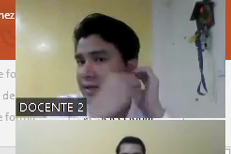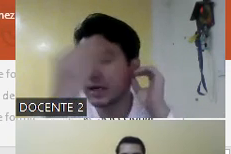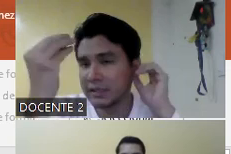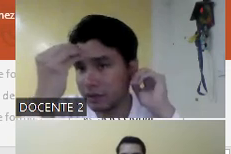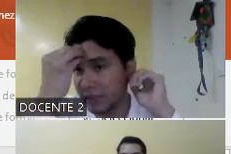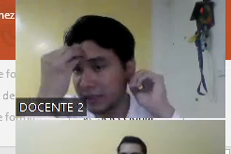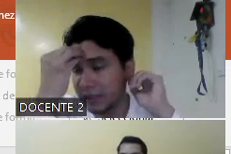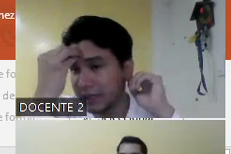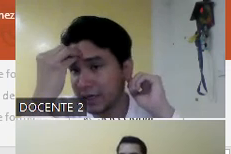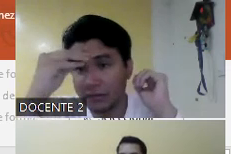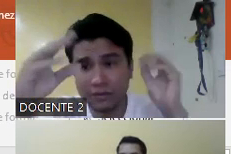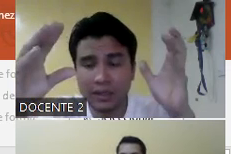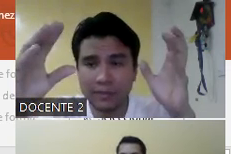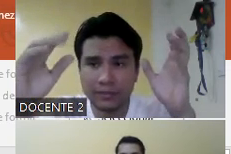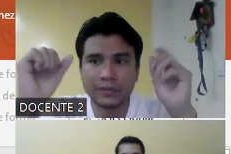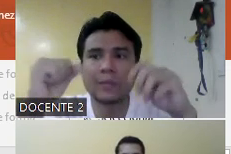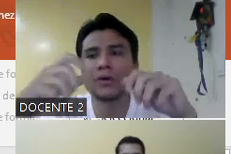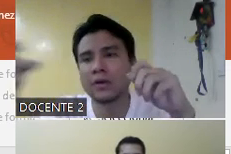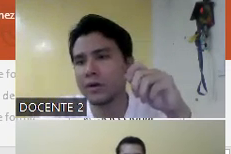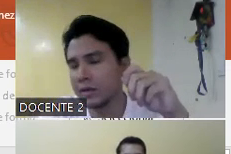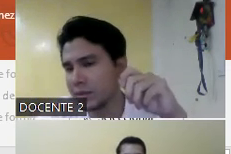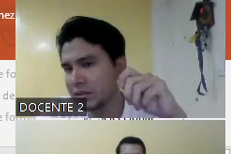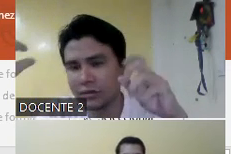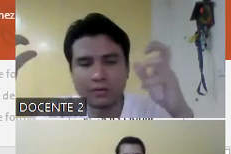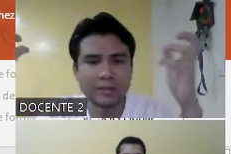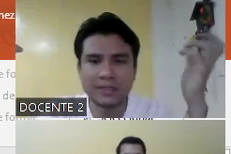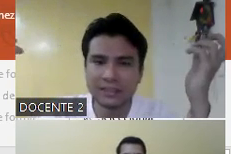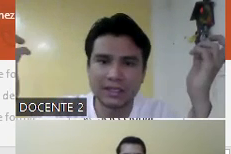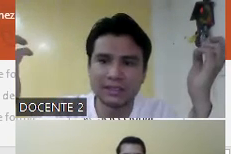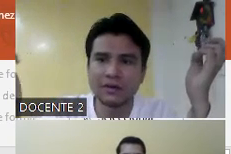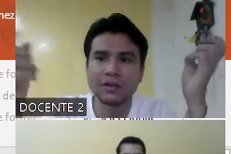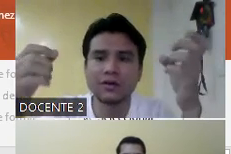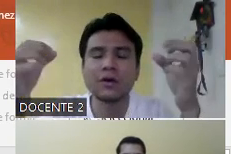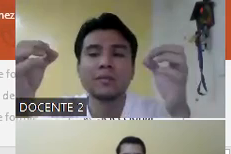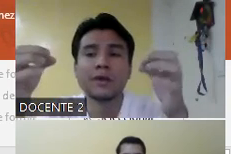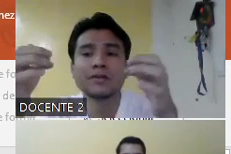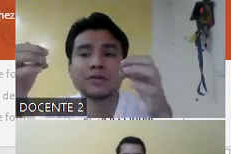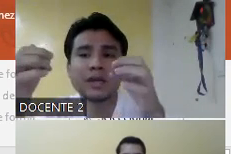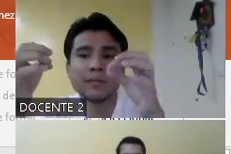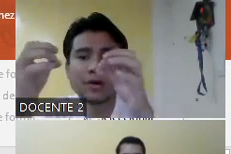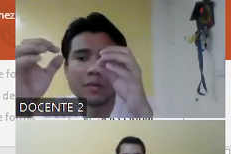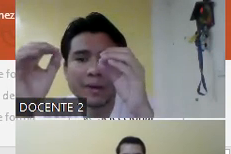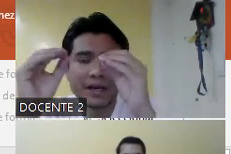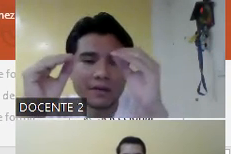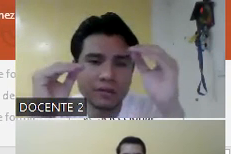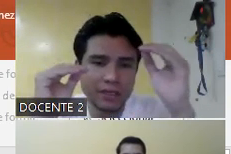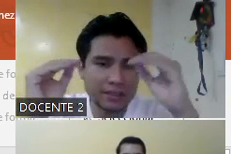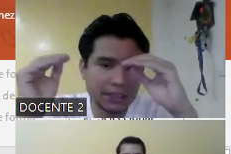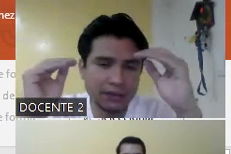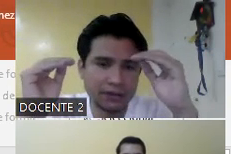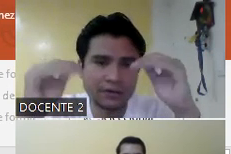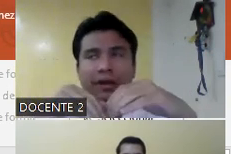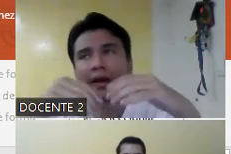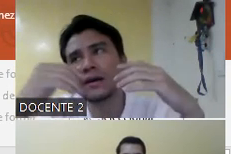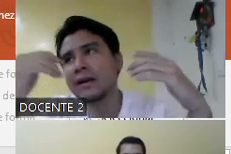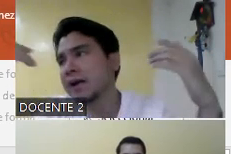dolor que está acá y se olvidan del de acá. Un ejemplo, tampoco es que voy y le peñizco con unas pinzas que lesionen, ¿no? Pero es un ejemplo como para neutralizar